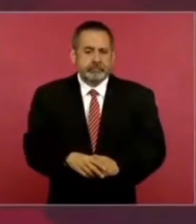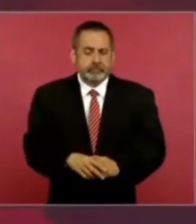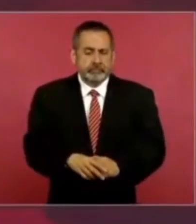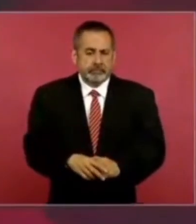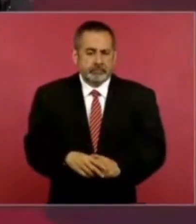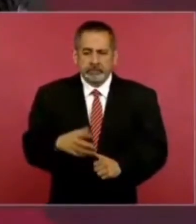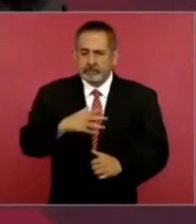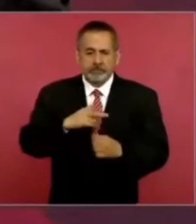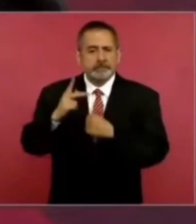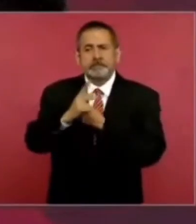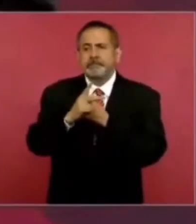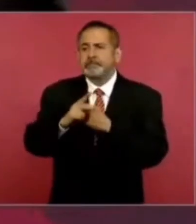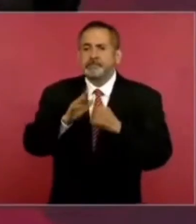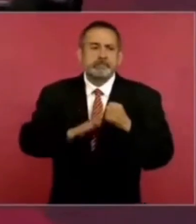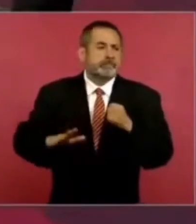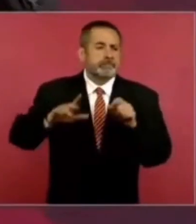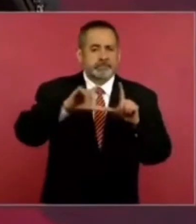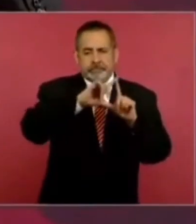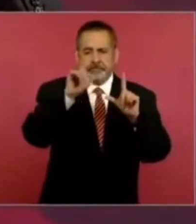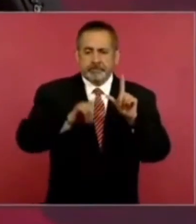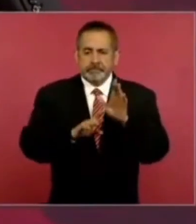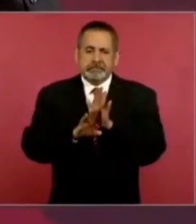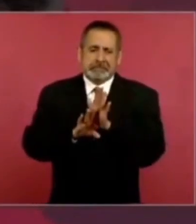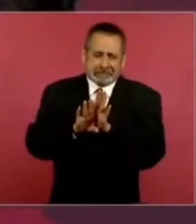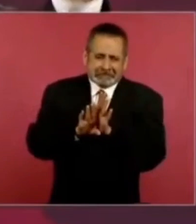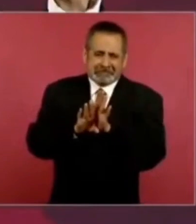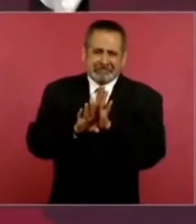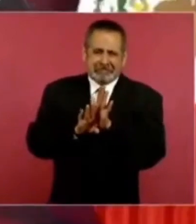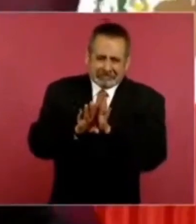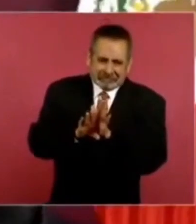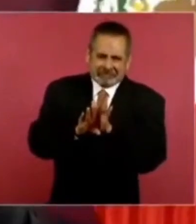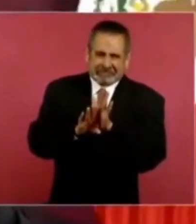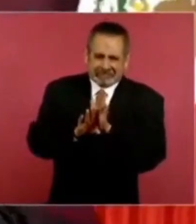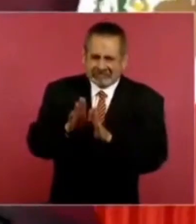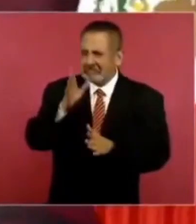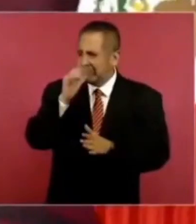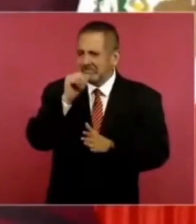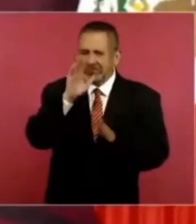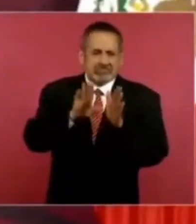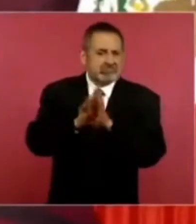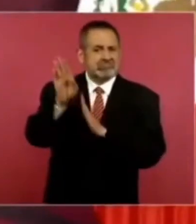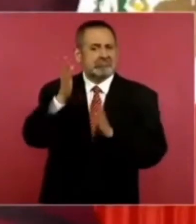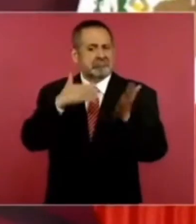Nuestro país no prosperaba, no salía adelante.